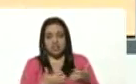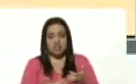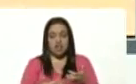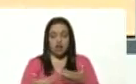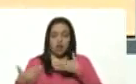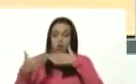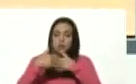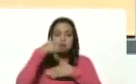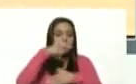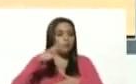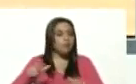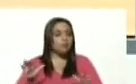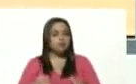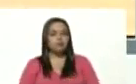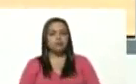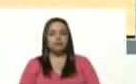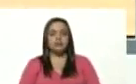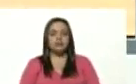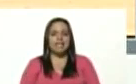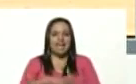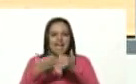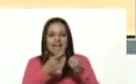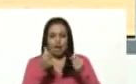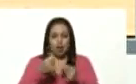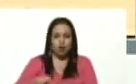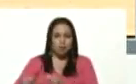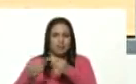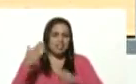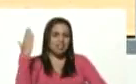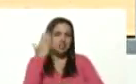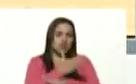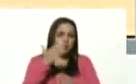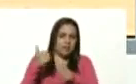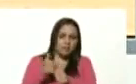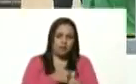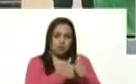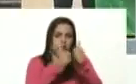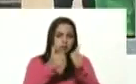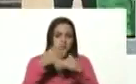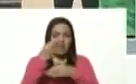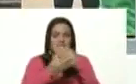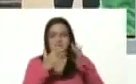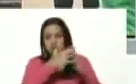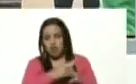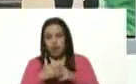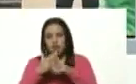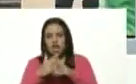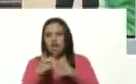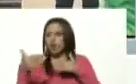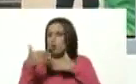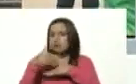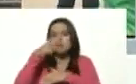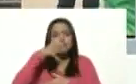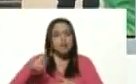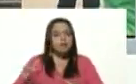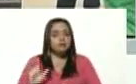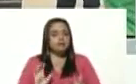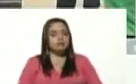pueblo. La arremetida de las sanciones criminales, la persecución imperialista es contra el pueblo.